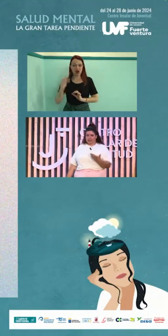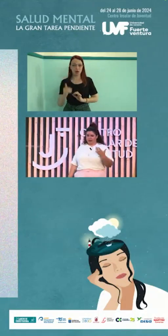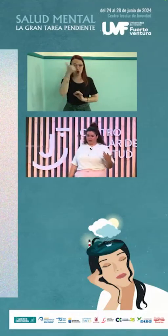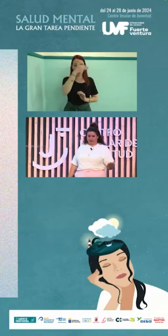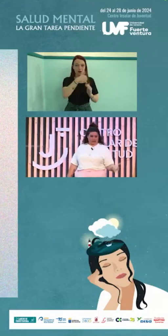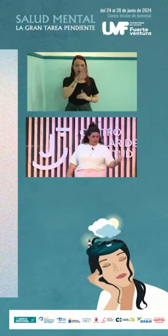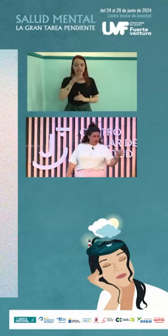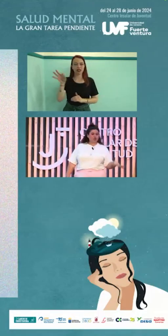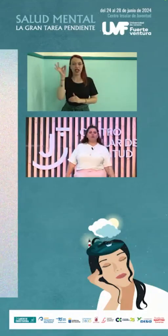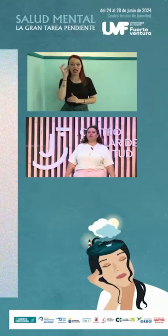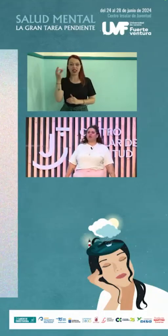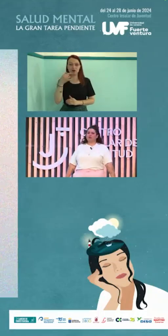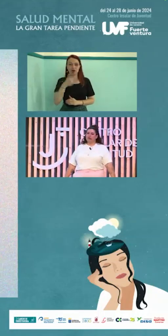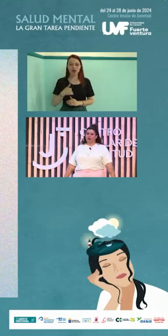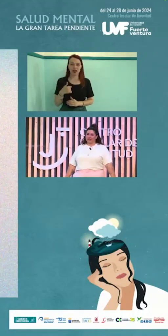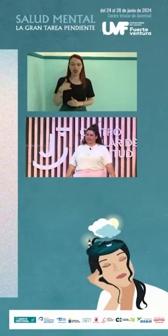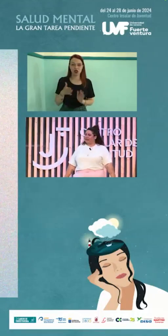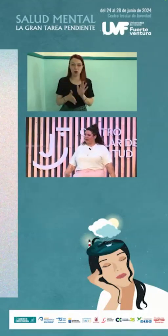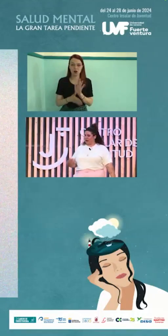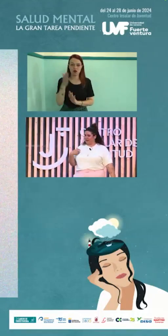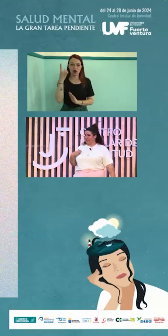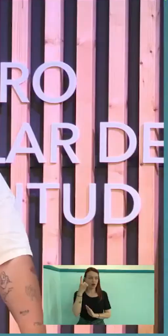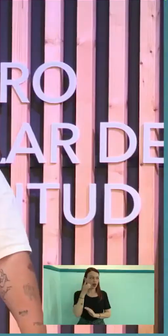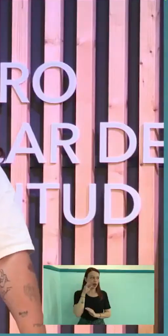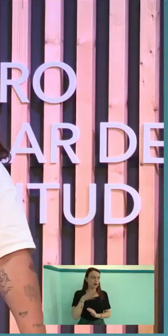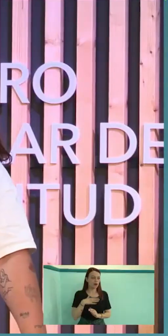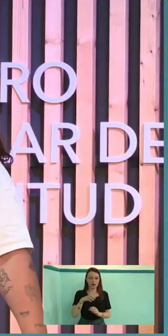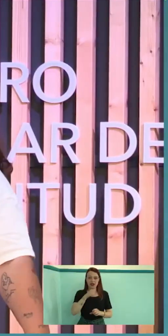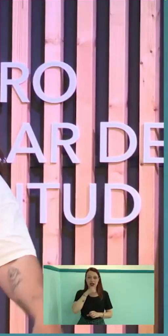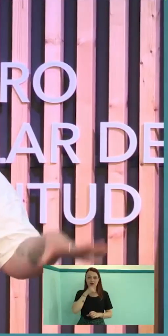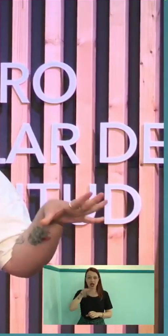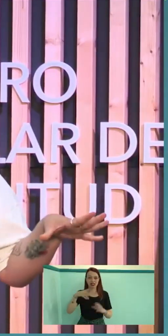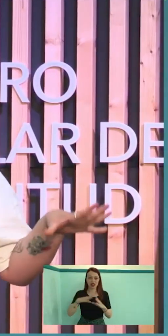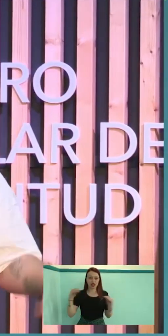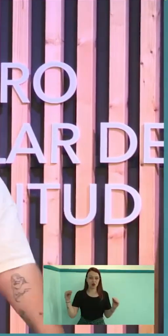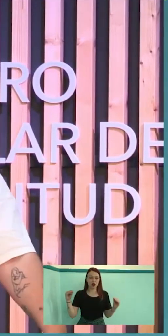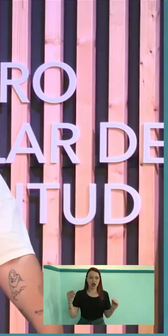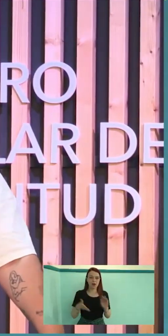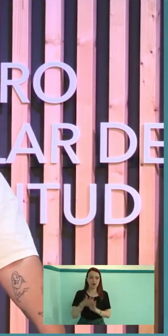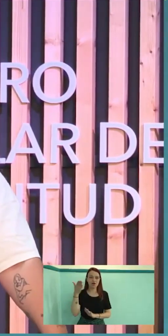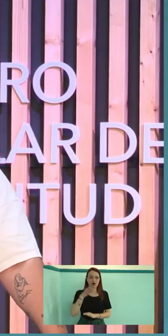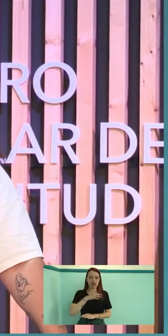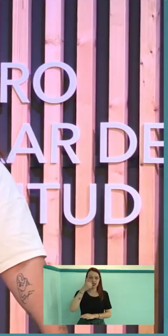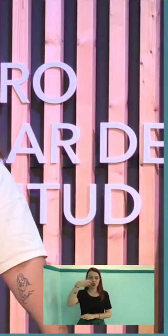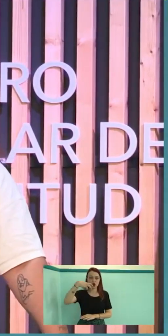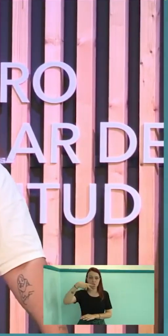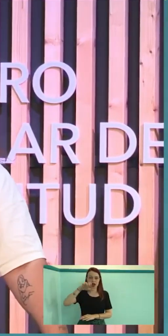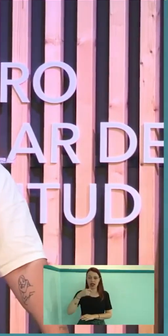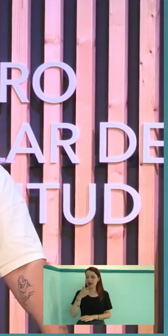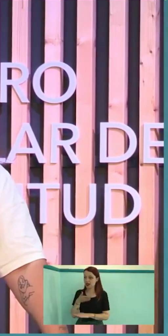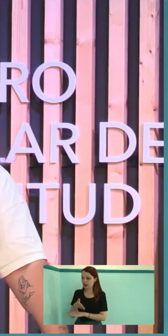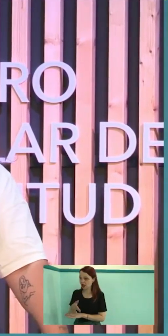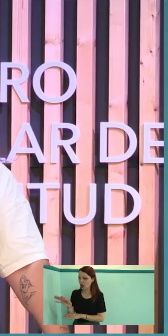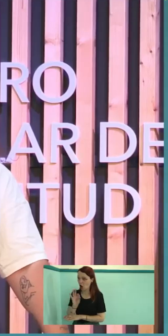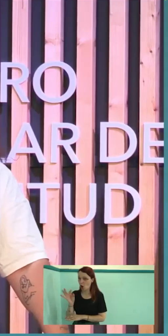ella siempre me cuenta yo me fui un día a la oficina mi abuela es andaluza a la oficina del señor manel que era el jefe y le dije o aquí cobramos